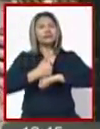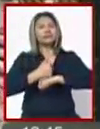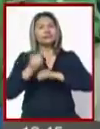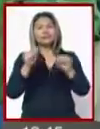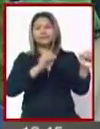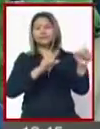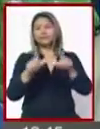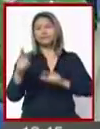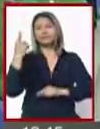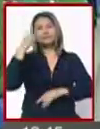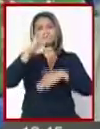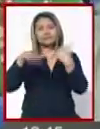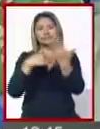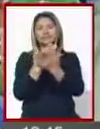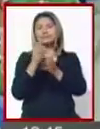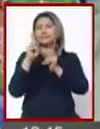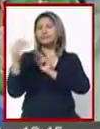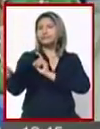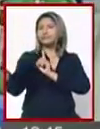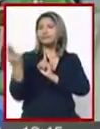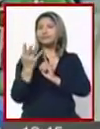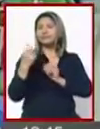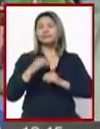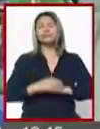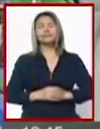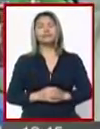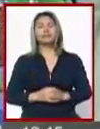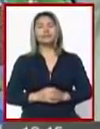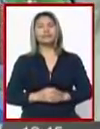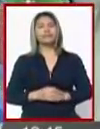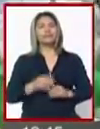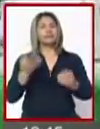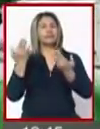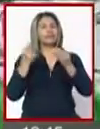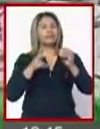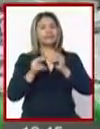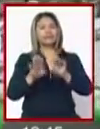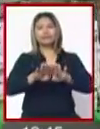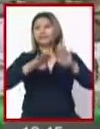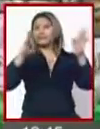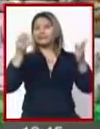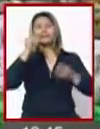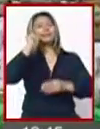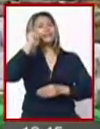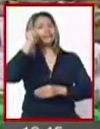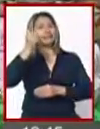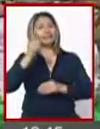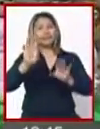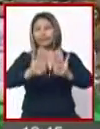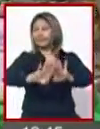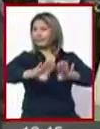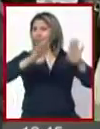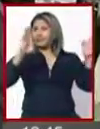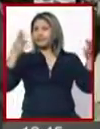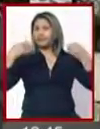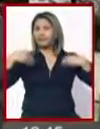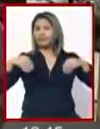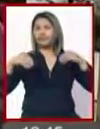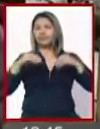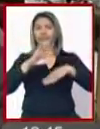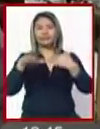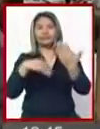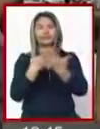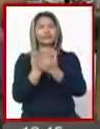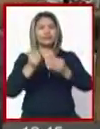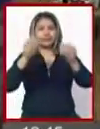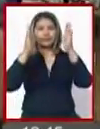la disposición de toda la clientela, estamos esperando que se inaugure y mañana pues damos puertas abiertas al mercado para que